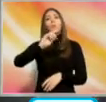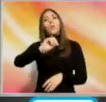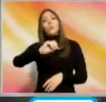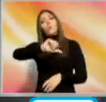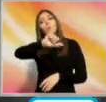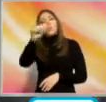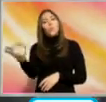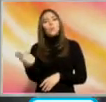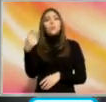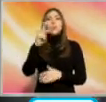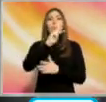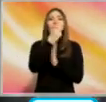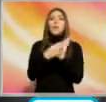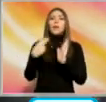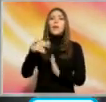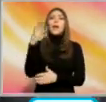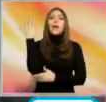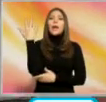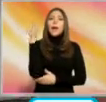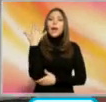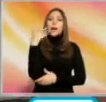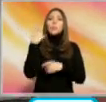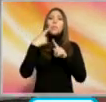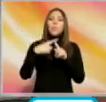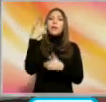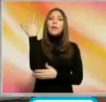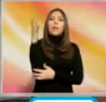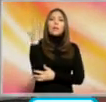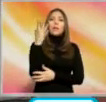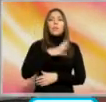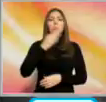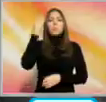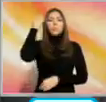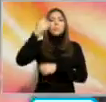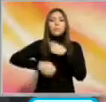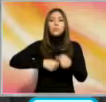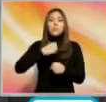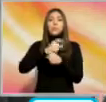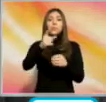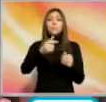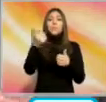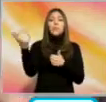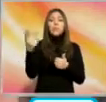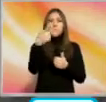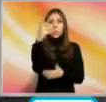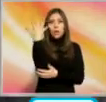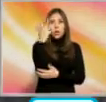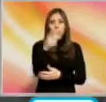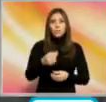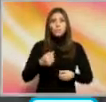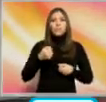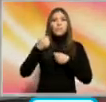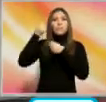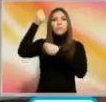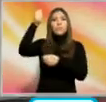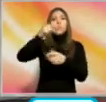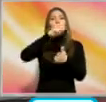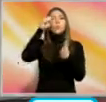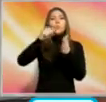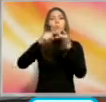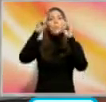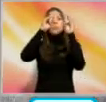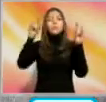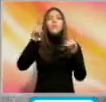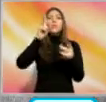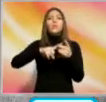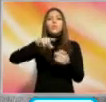por Árbol, que ya tiene varios años y que consiste en que tú lleves tu árbol a los puestos de recepción,